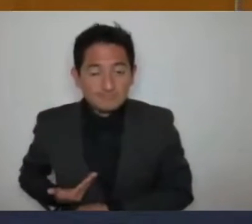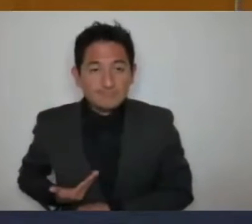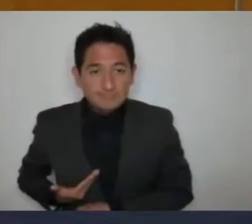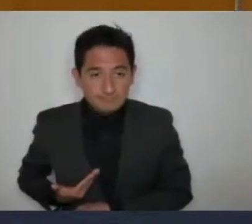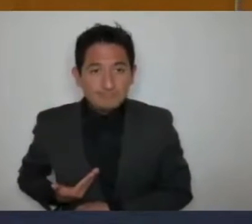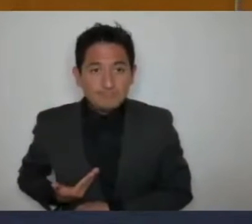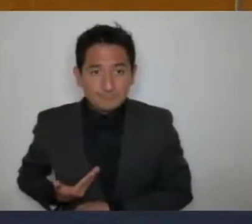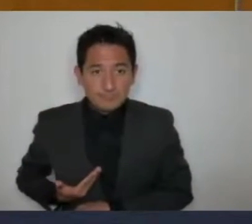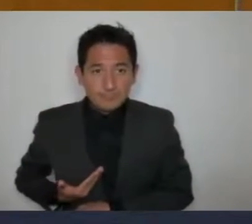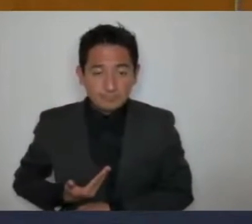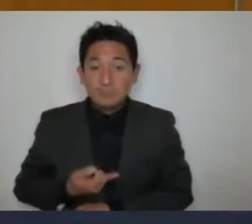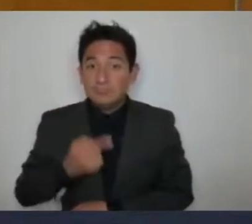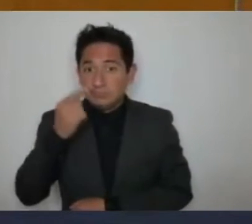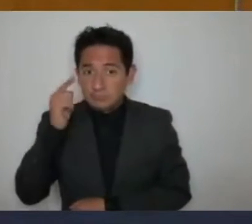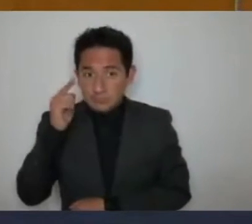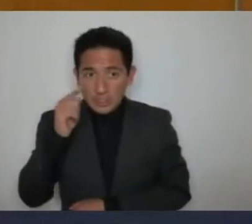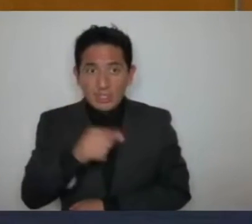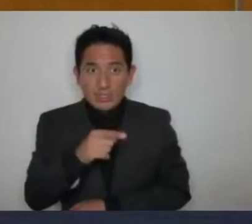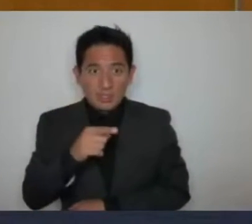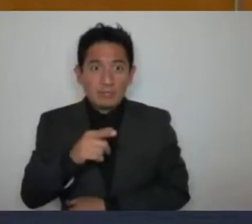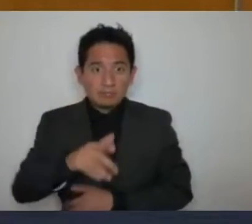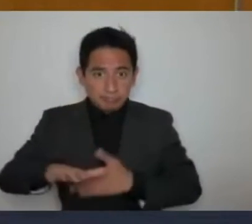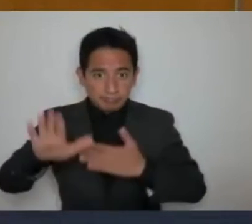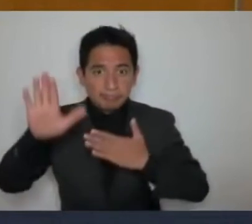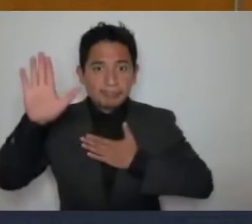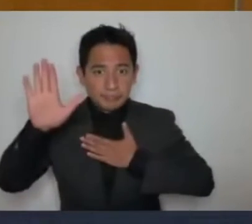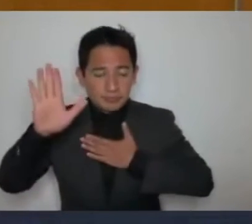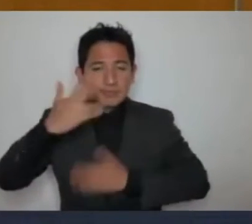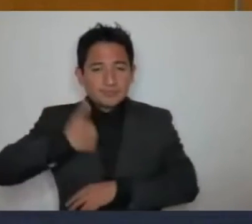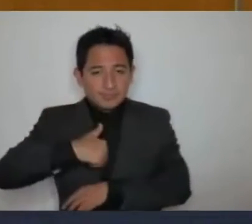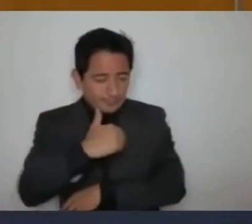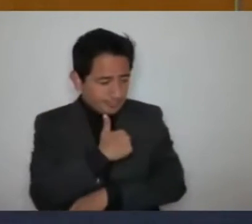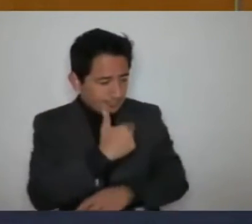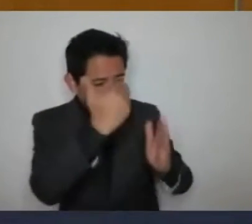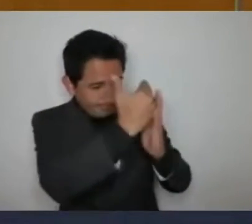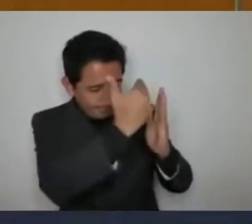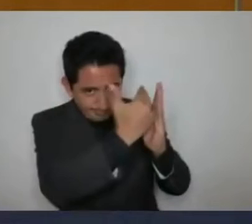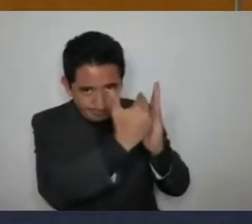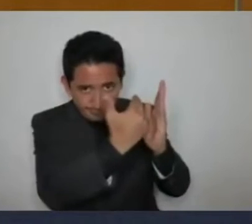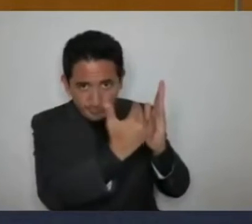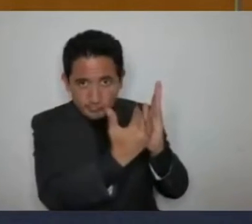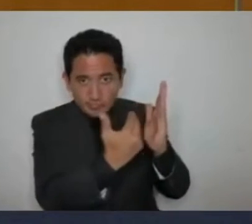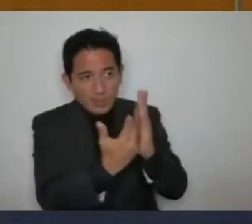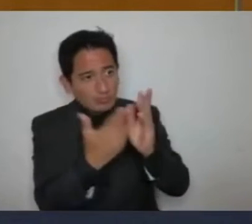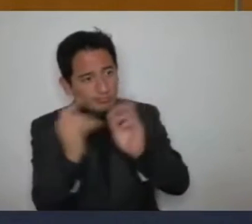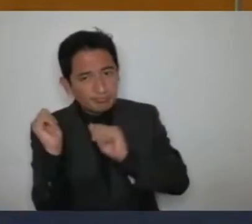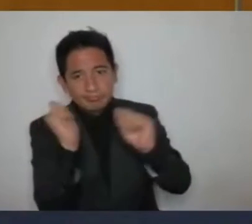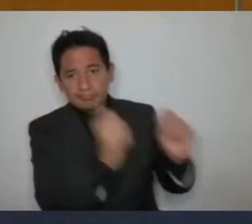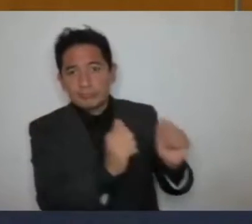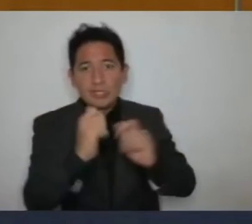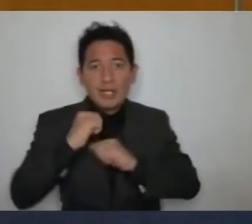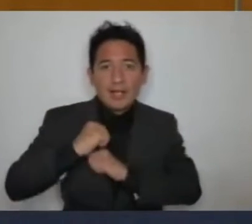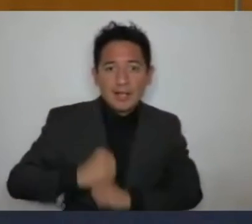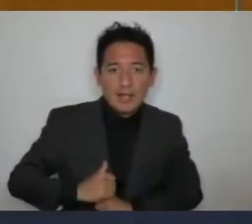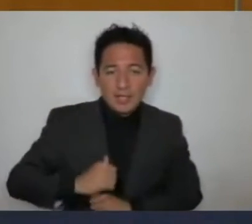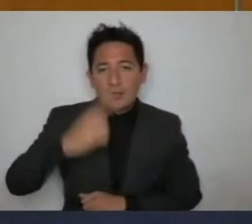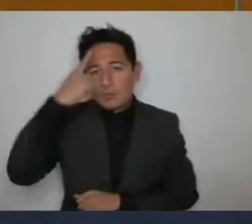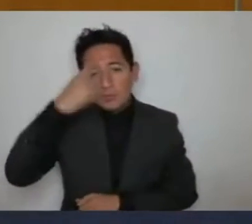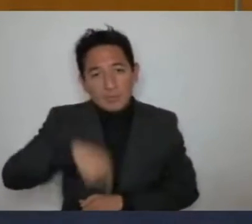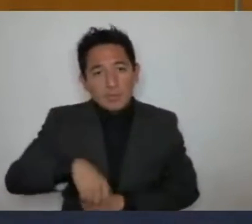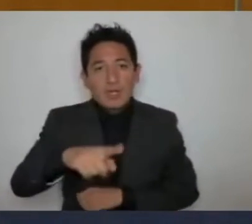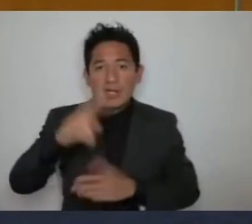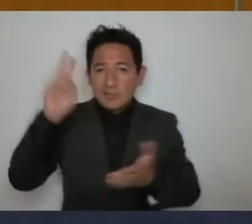comprometió más bien eh que íbamos a hacer este protocolo también eh para demostrar el valor la